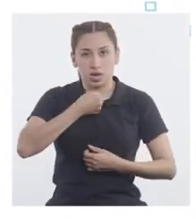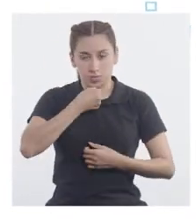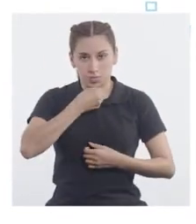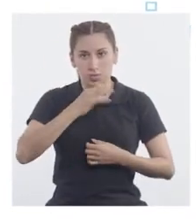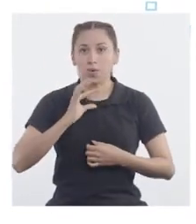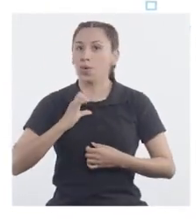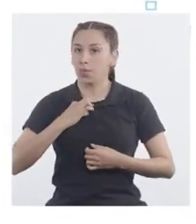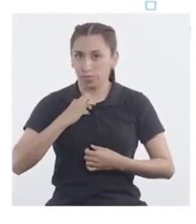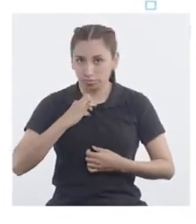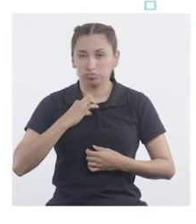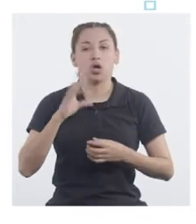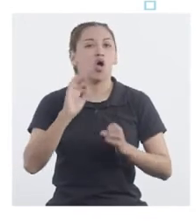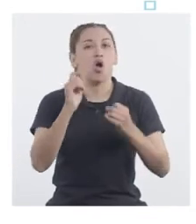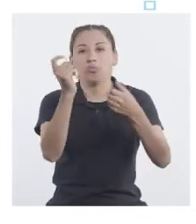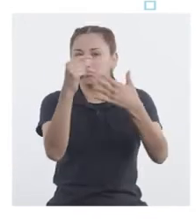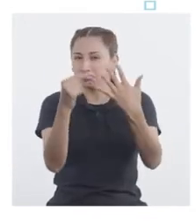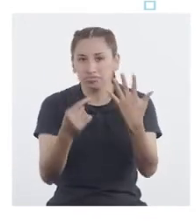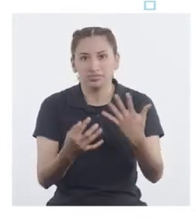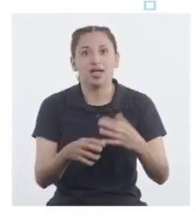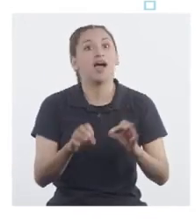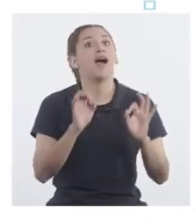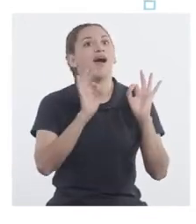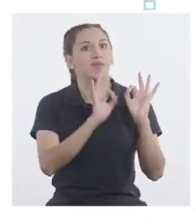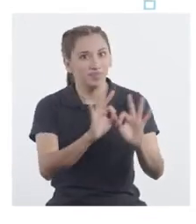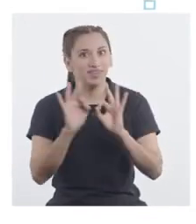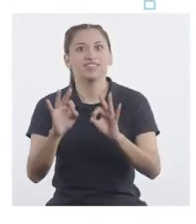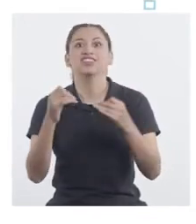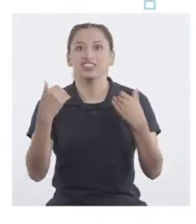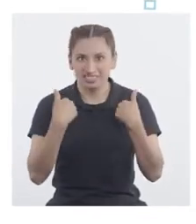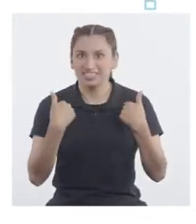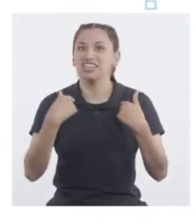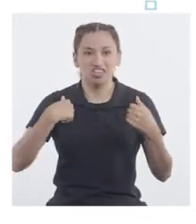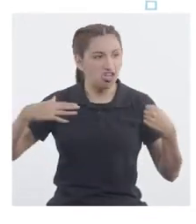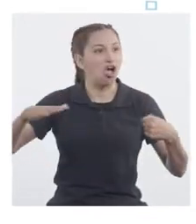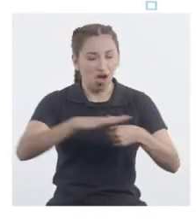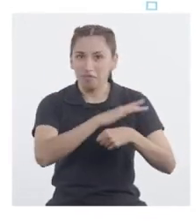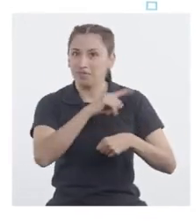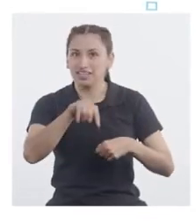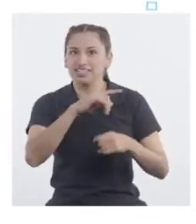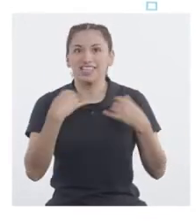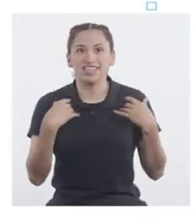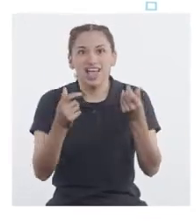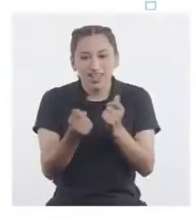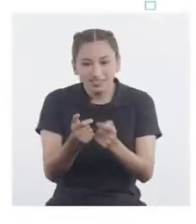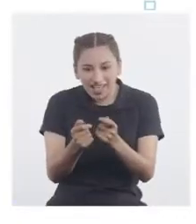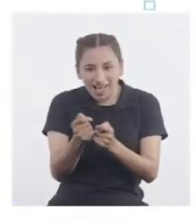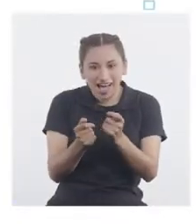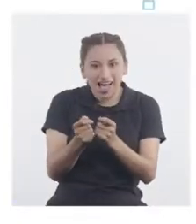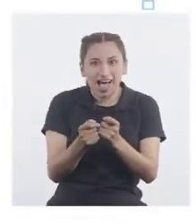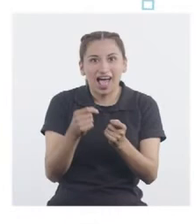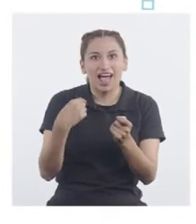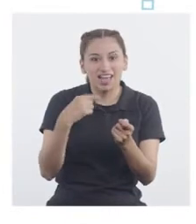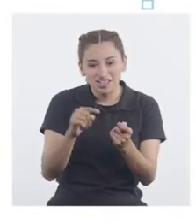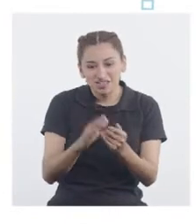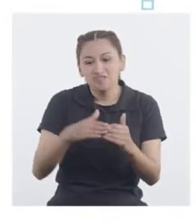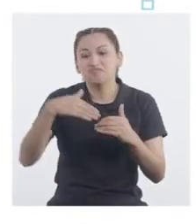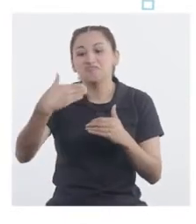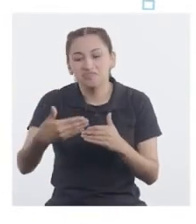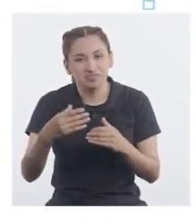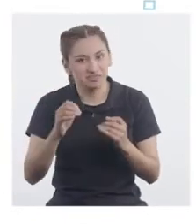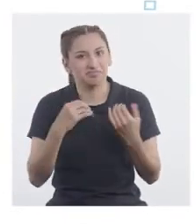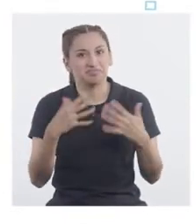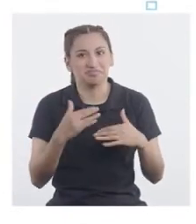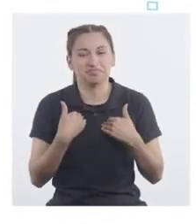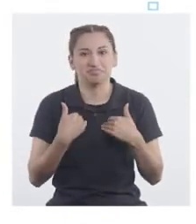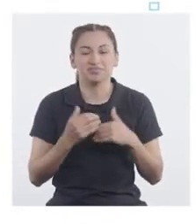un micrófono, etc. ¡Oh, ¡genial! Creo que tengo todo. Del gamer al podcaster hay solo un